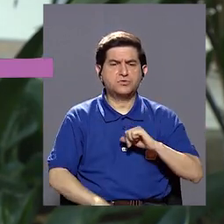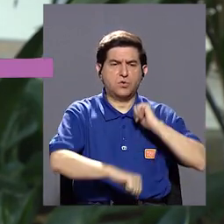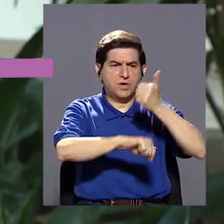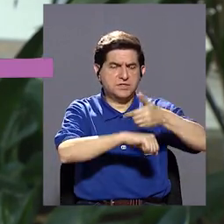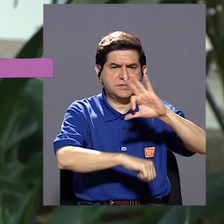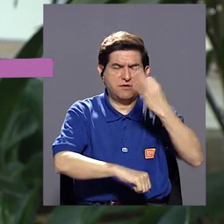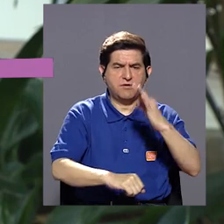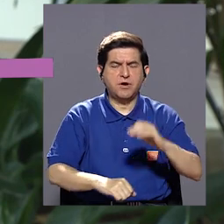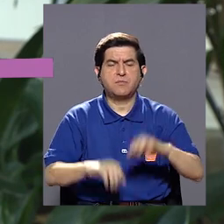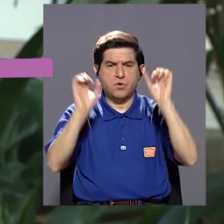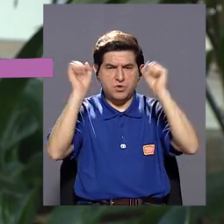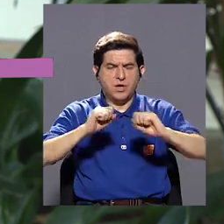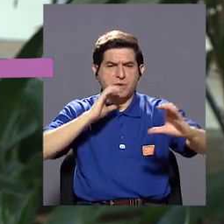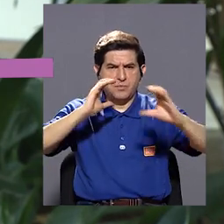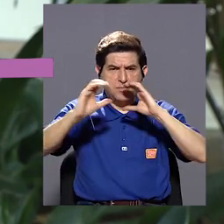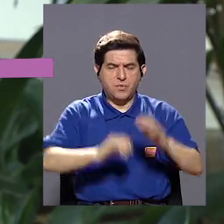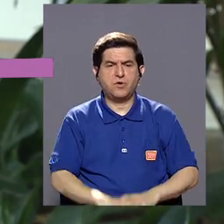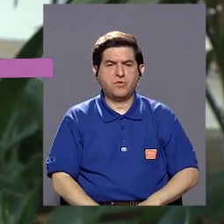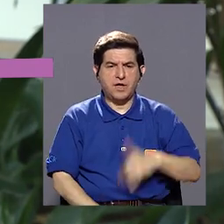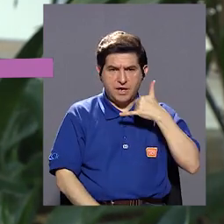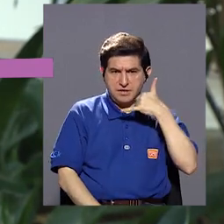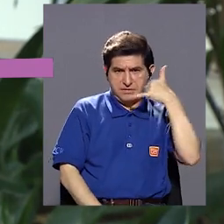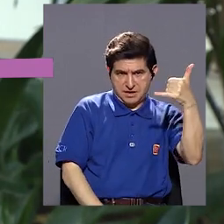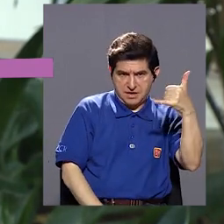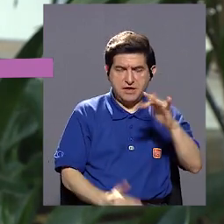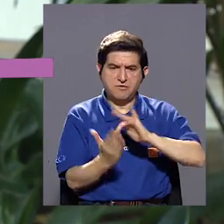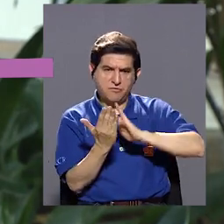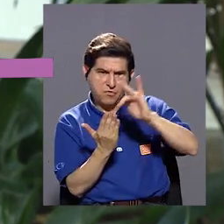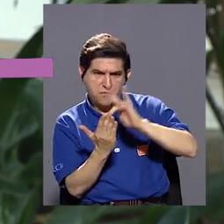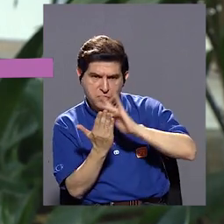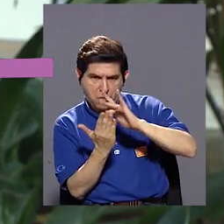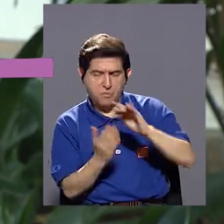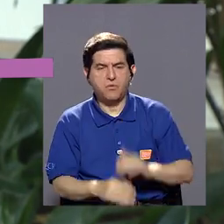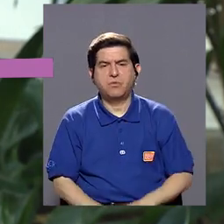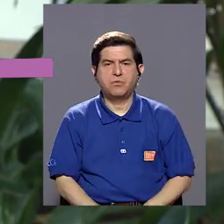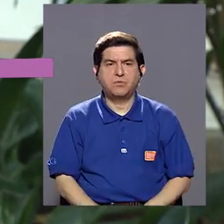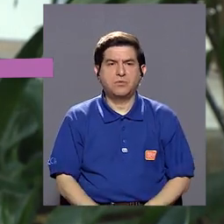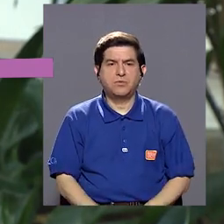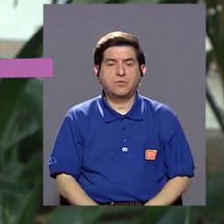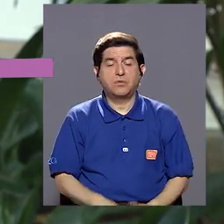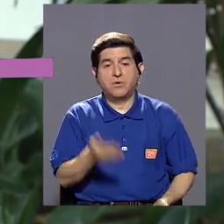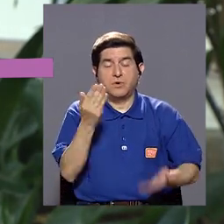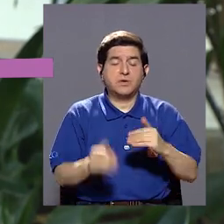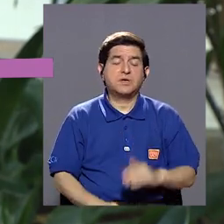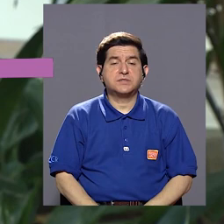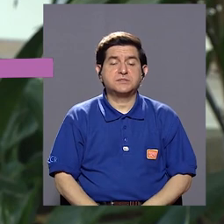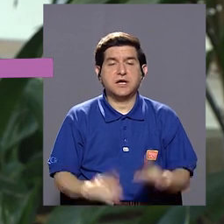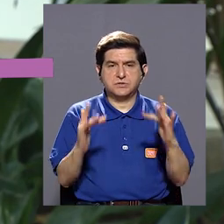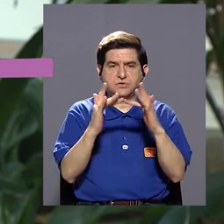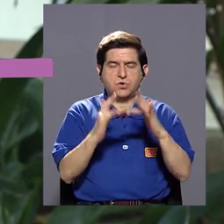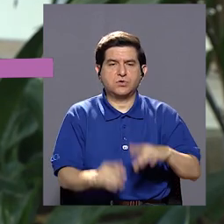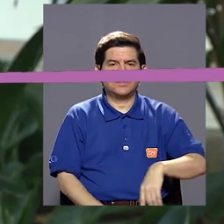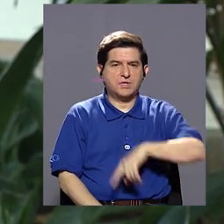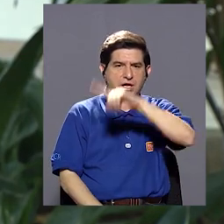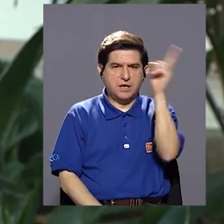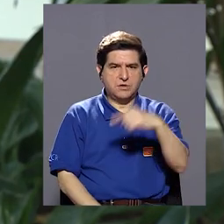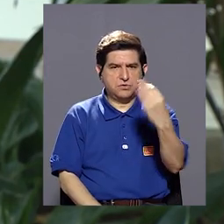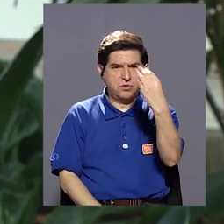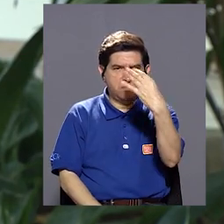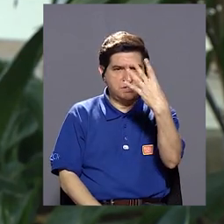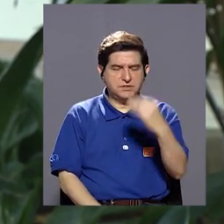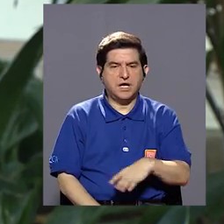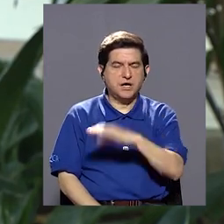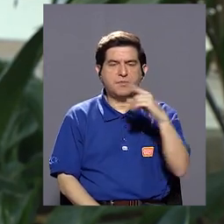medios por los cuales estoy localizable, ya sea el teléfono fijo de mi casa, mi teléfono celular, el contacto por Skype, el contacto por